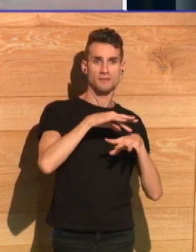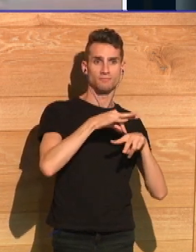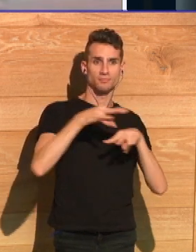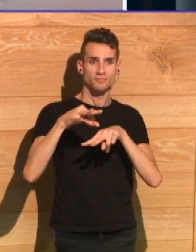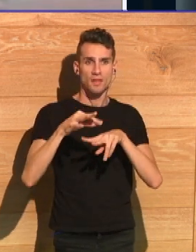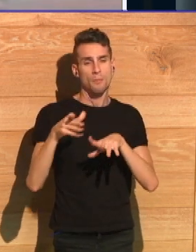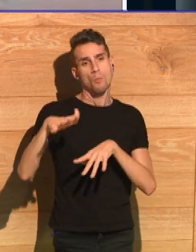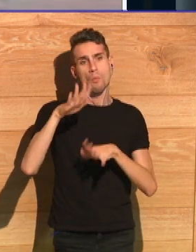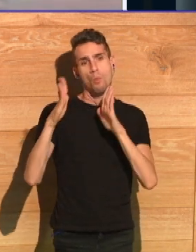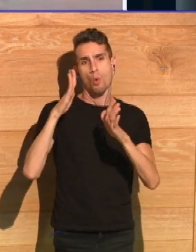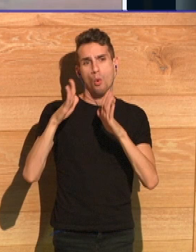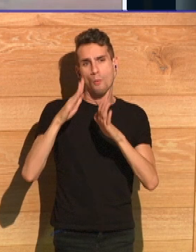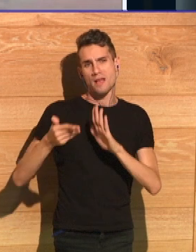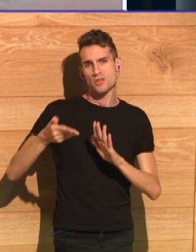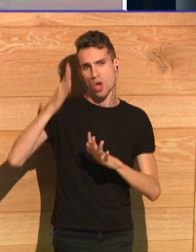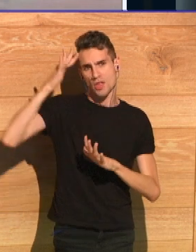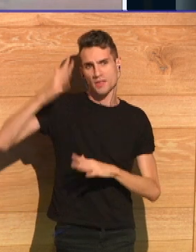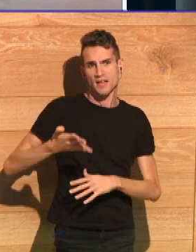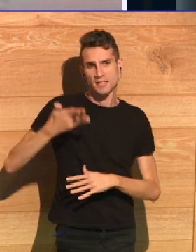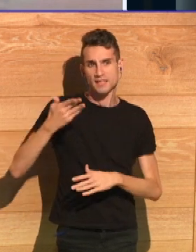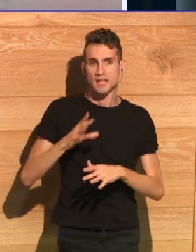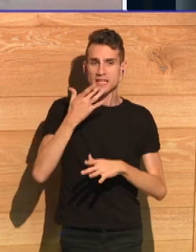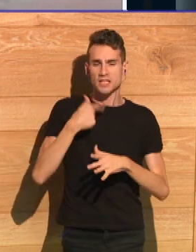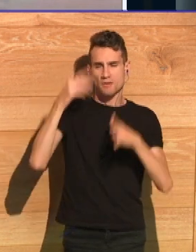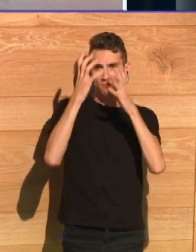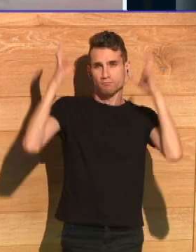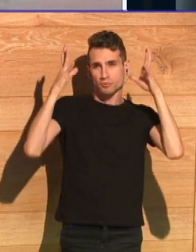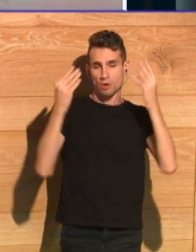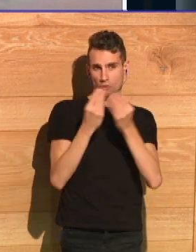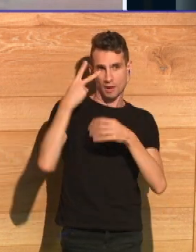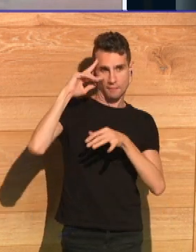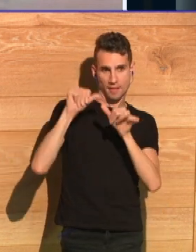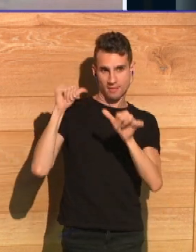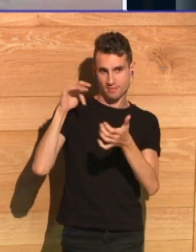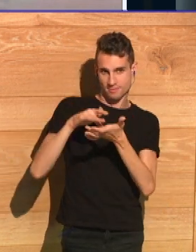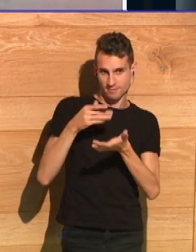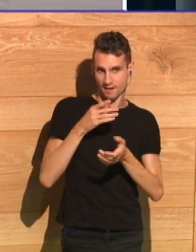me visualizo con estas experiencias, corriendo, montando en bici,